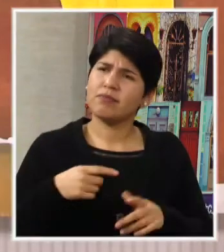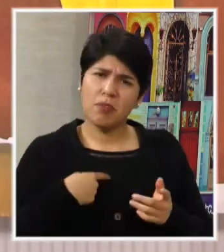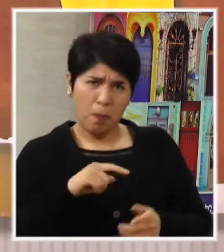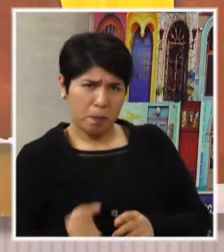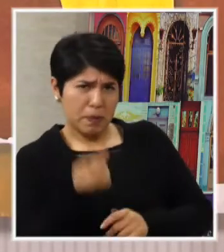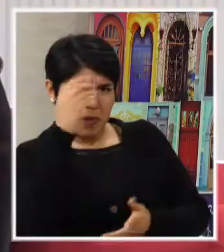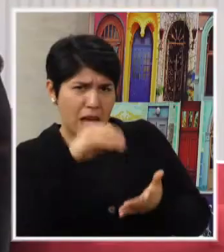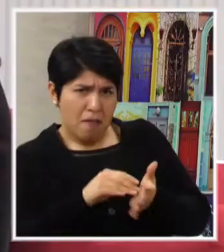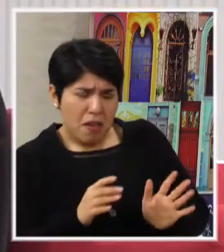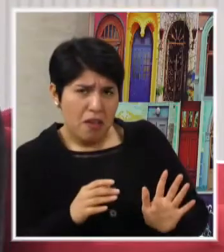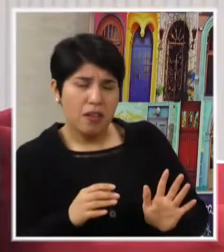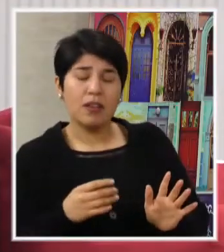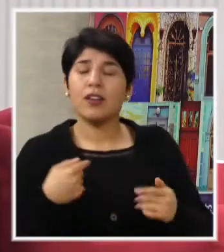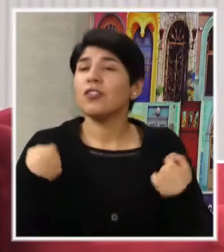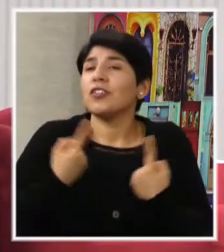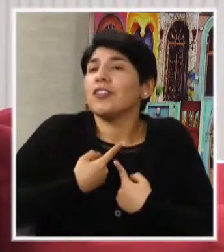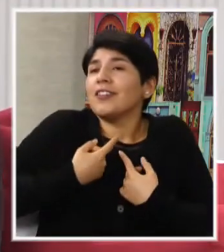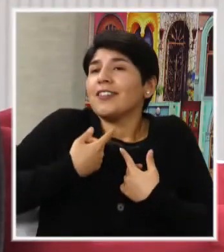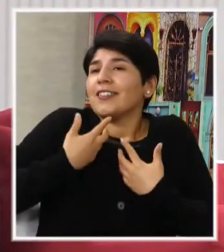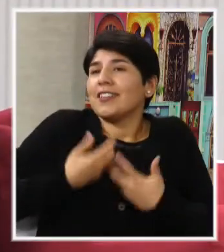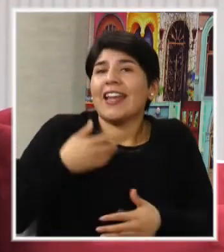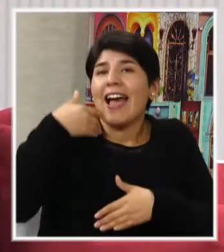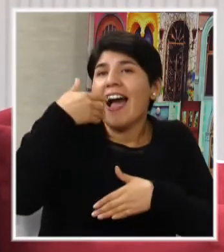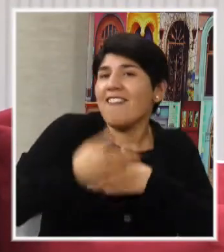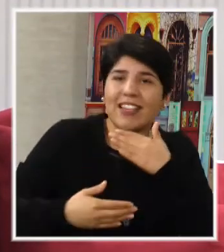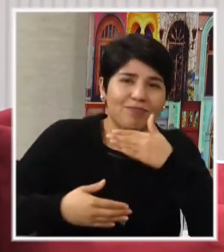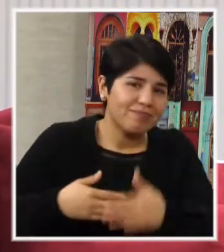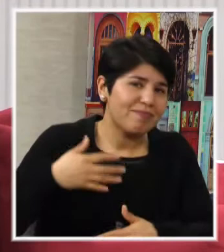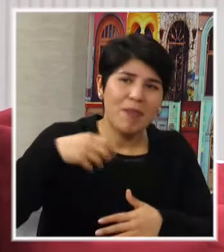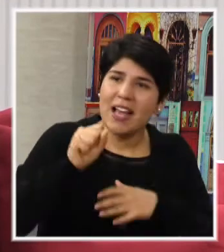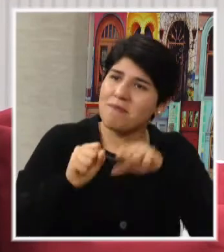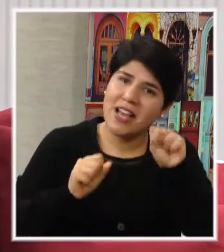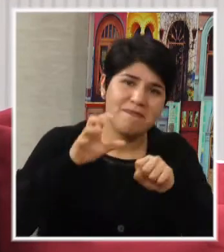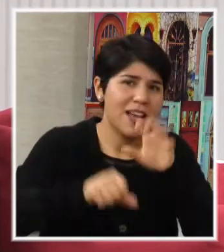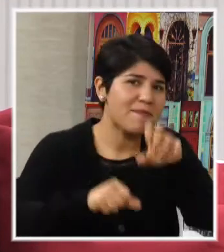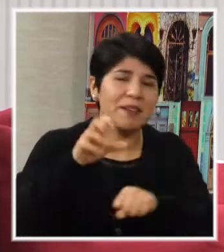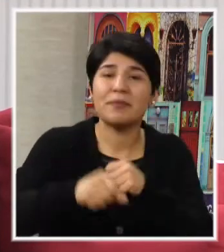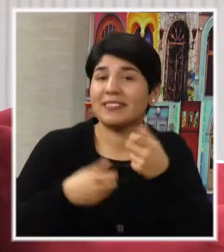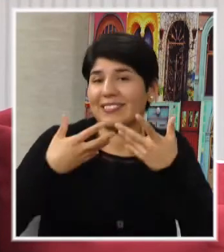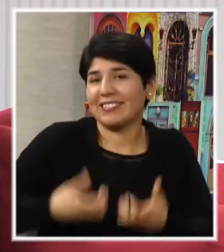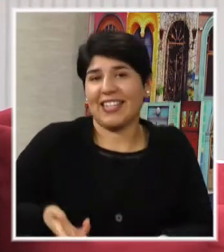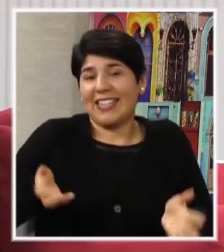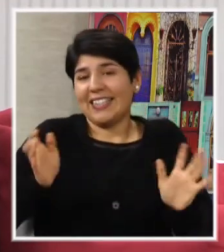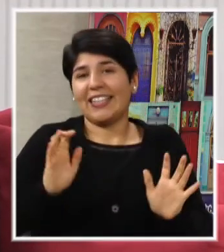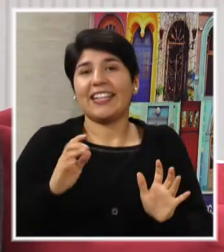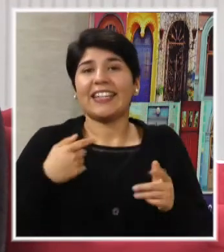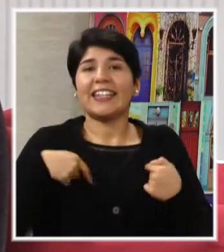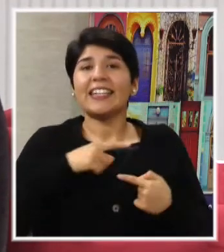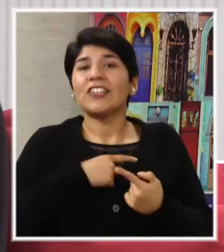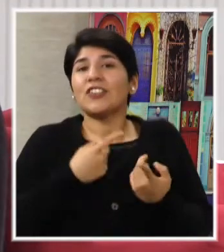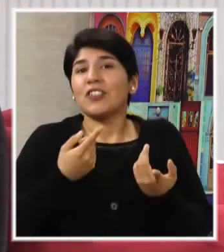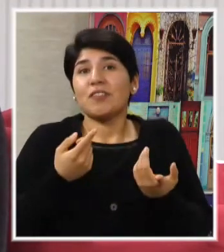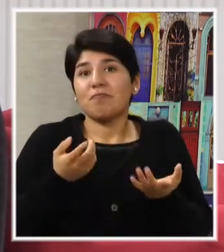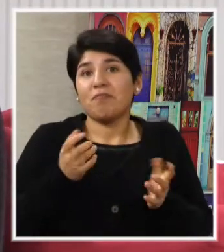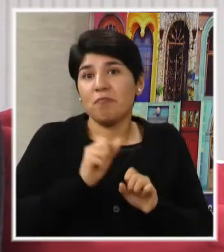nosotros queremos avanzar y queremos decir queremos estar y que realmente lo